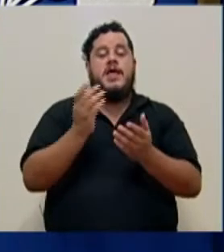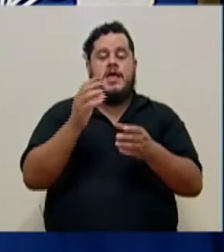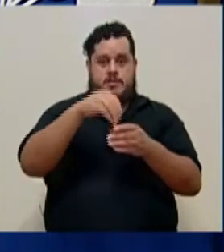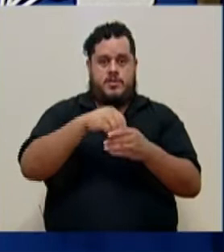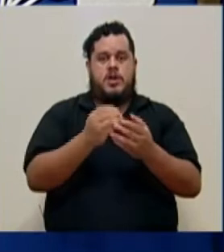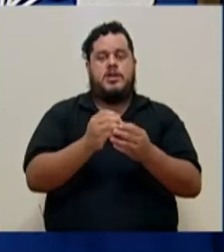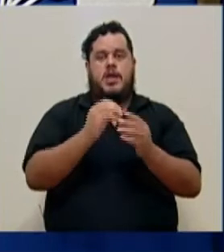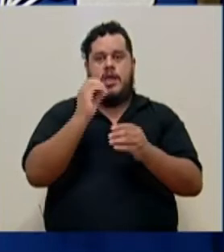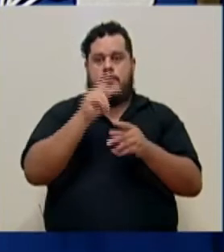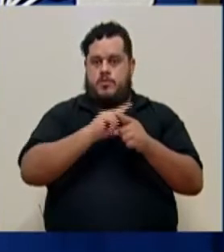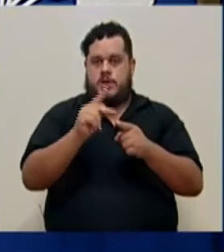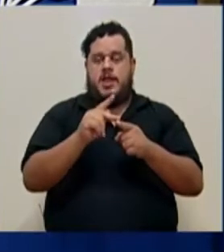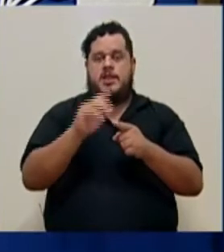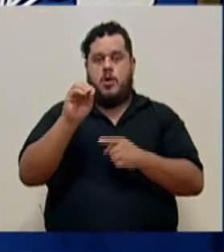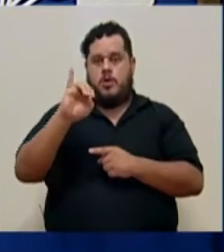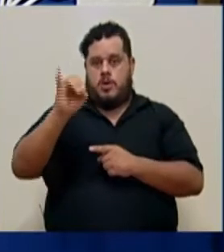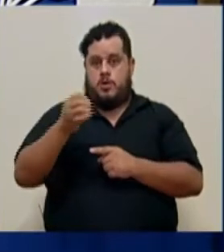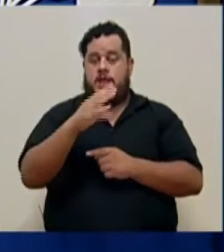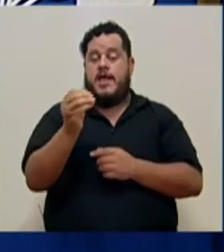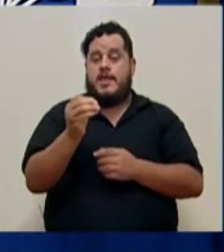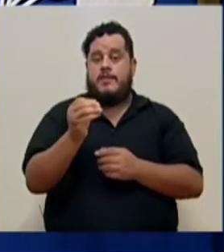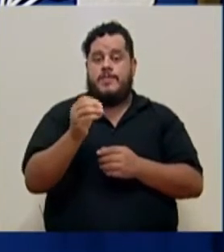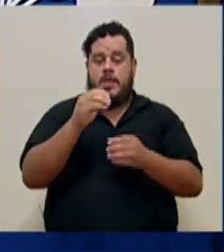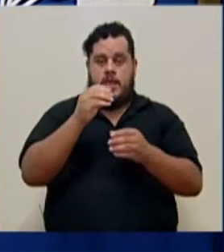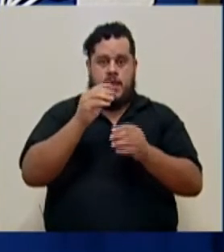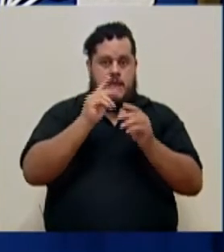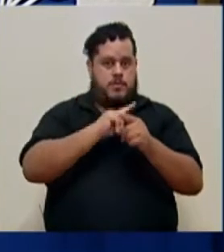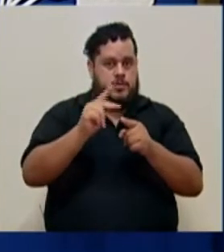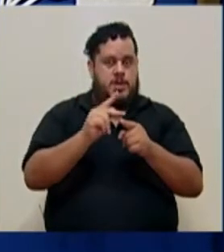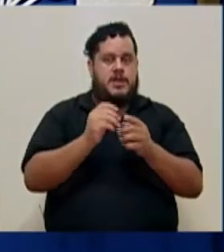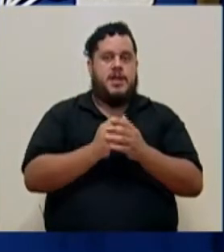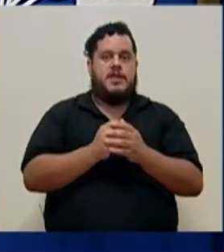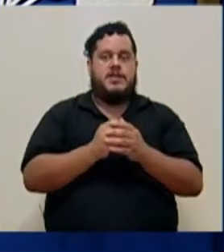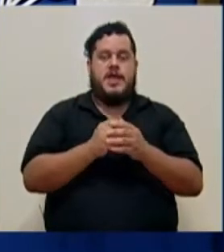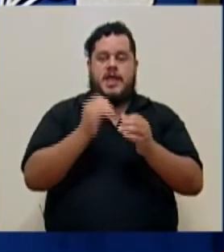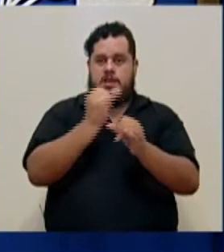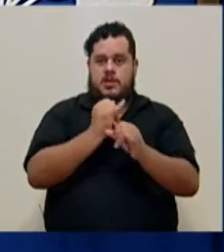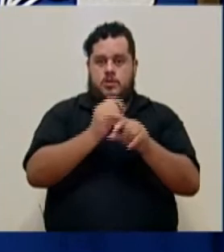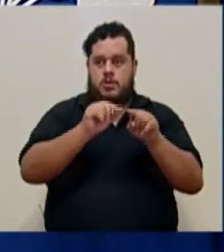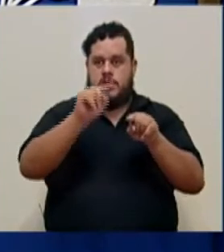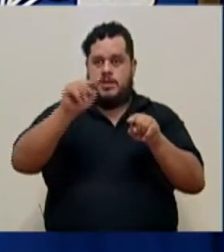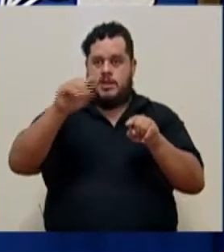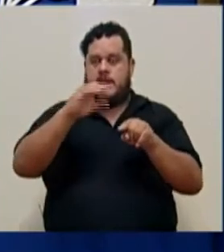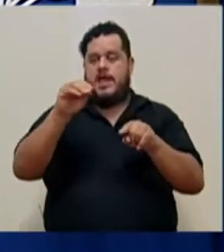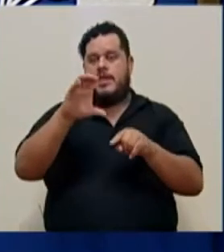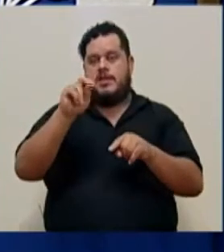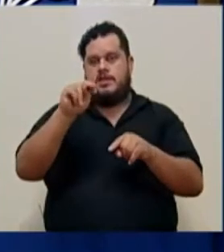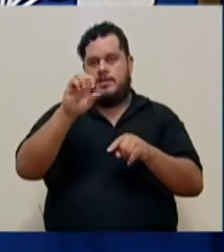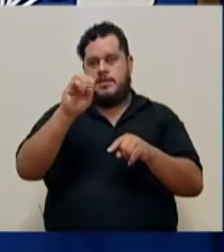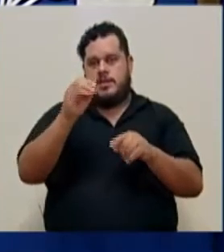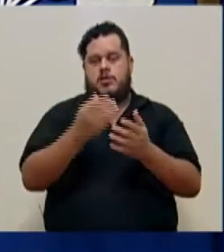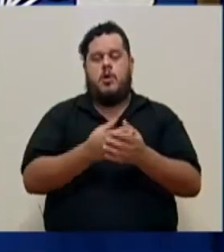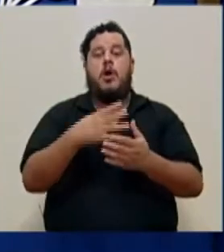de Investigación Judicial y del Instituto Nacional de Estadística y Censo. Y